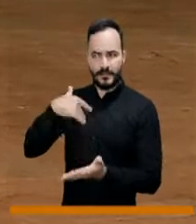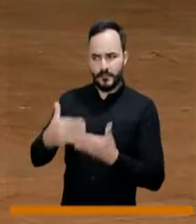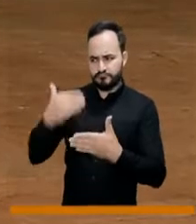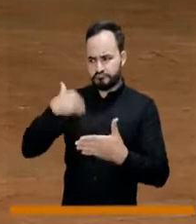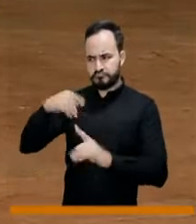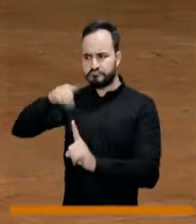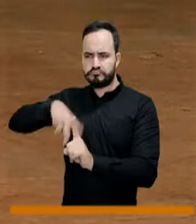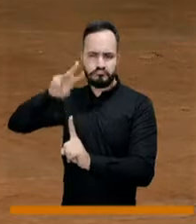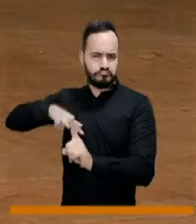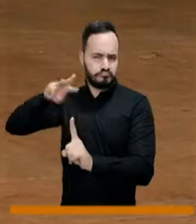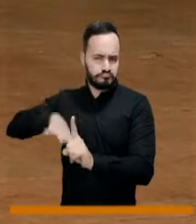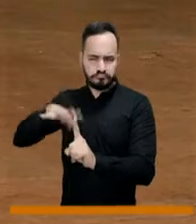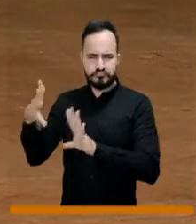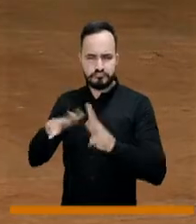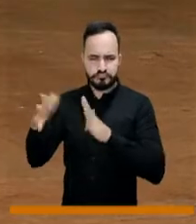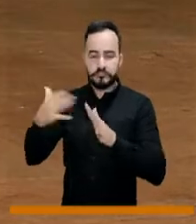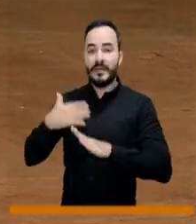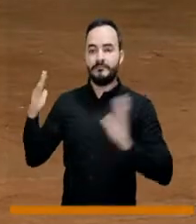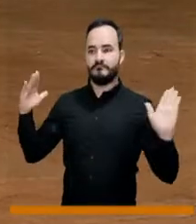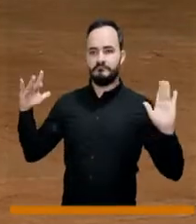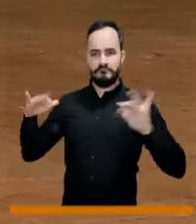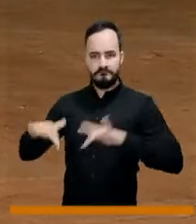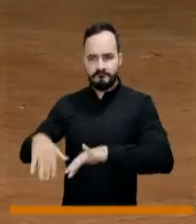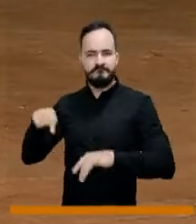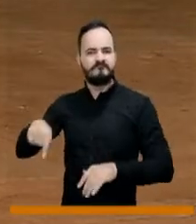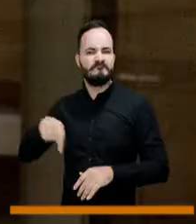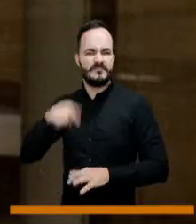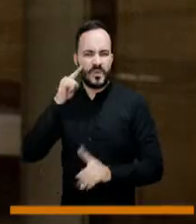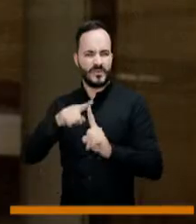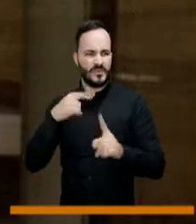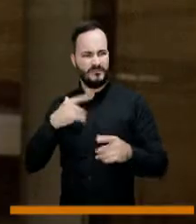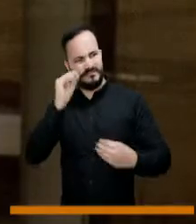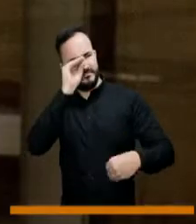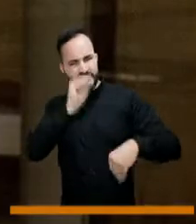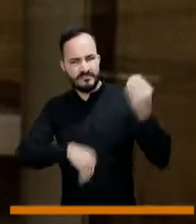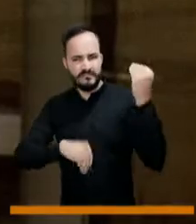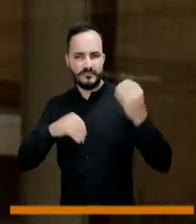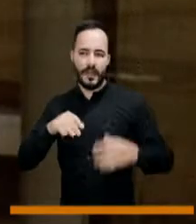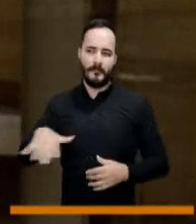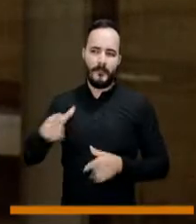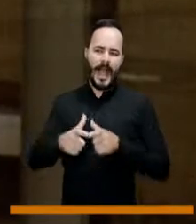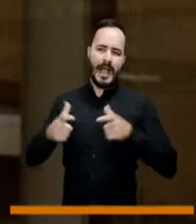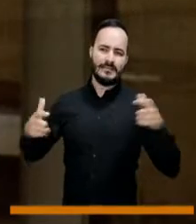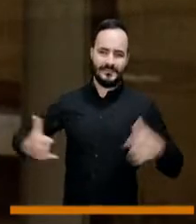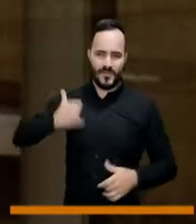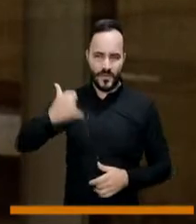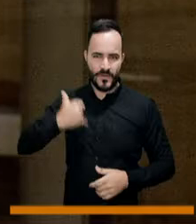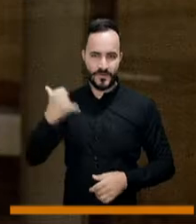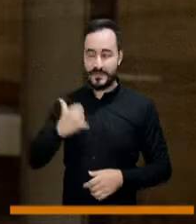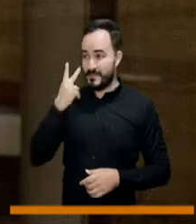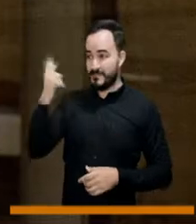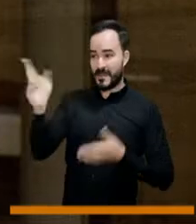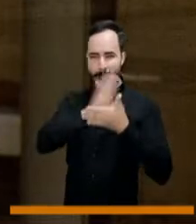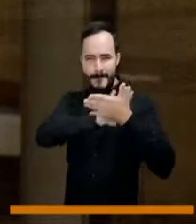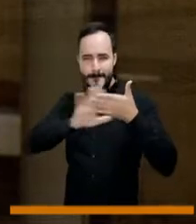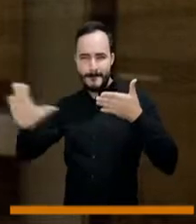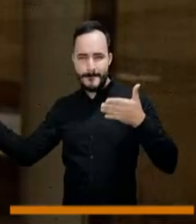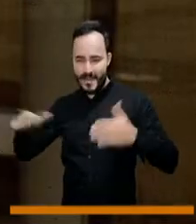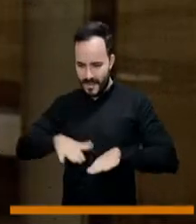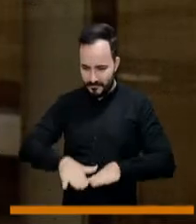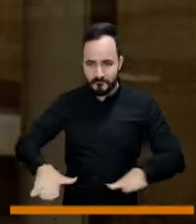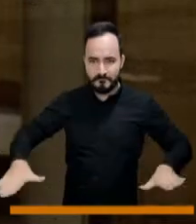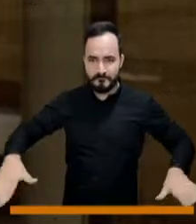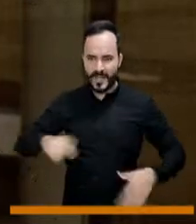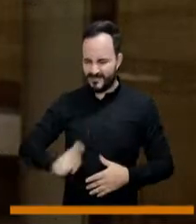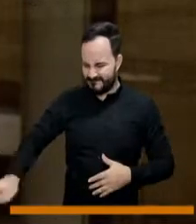Este parque, desde hace unos meses para acá, se ha convertido en el sitio de la expresión de la inconformidad juvenil y social. En